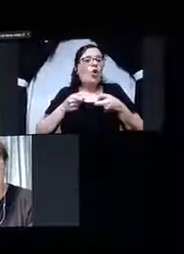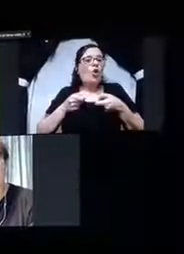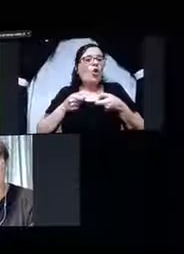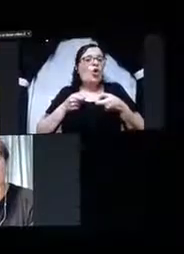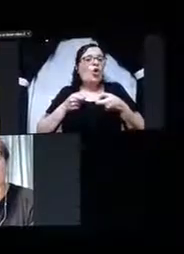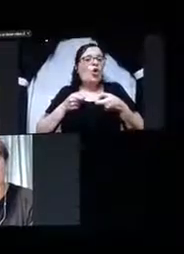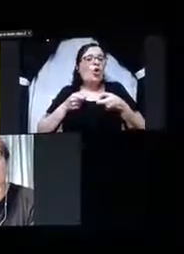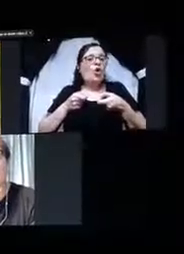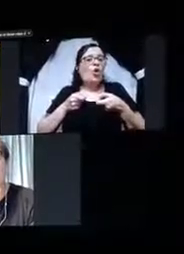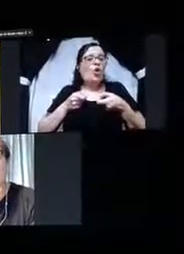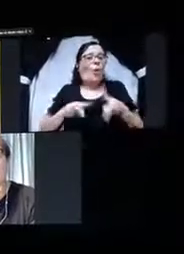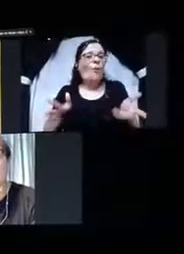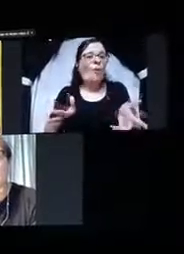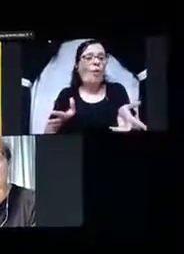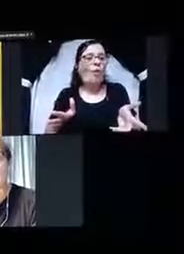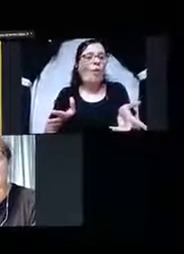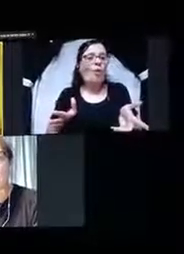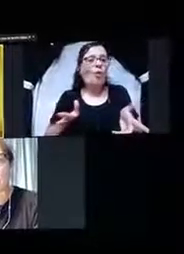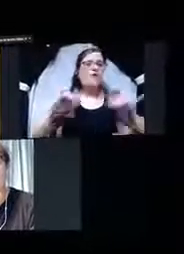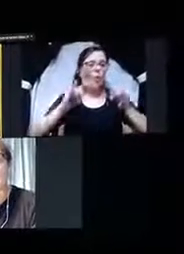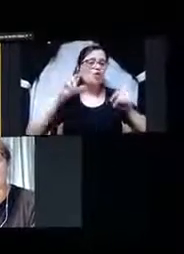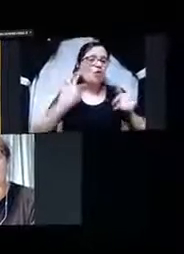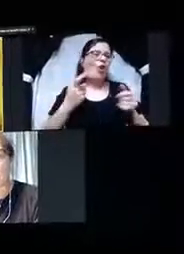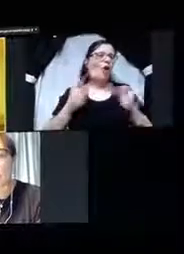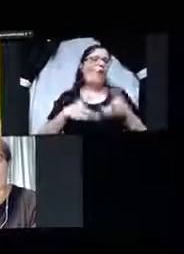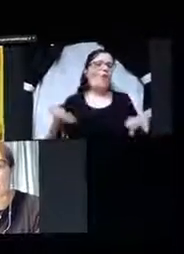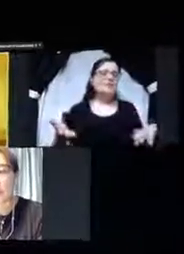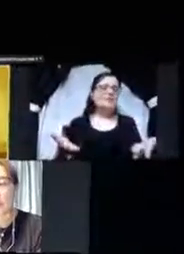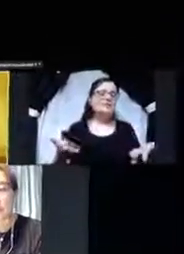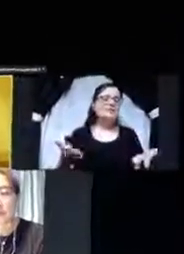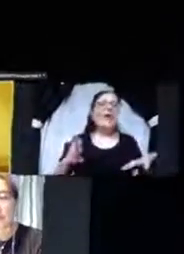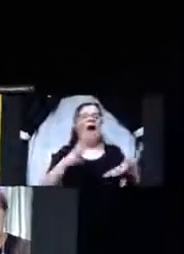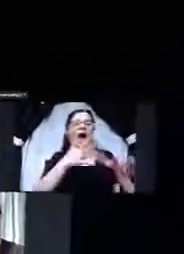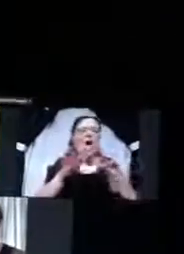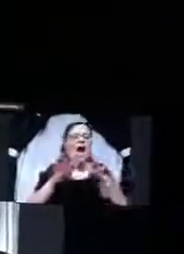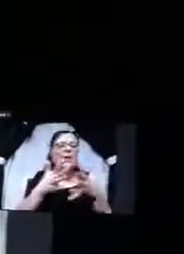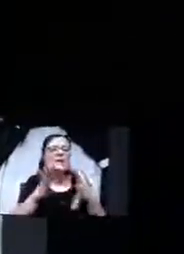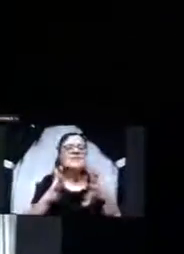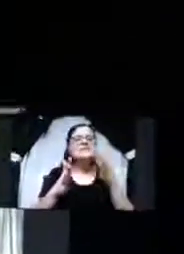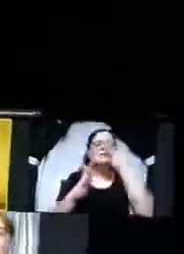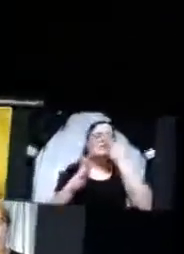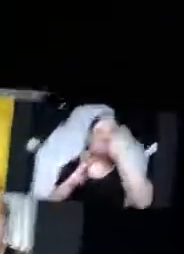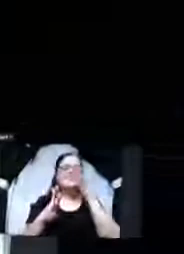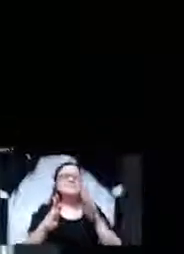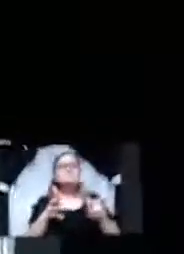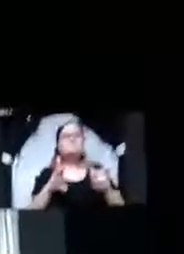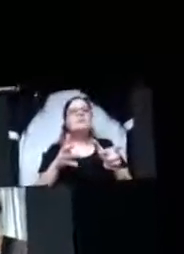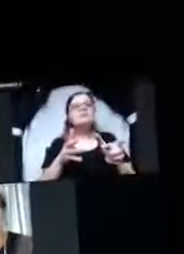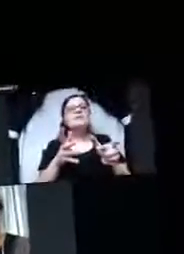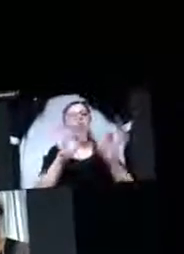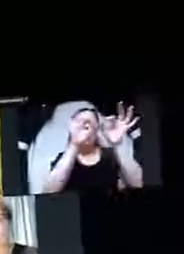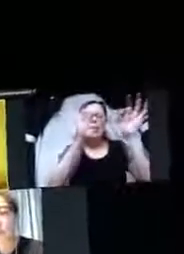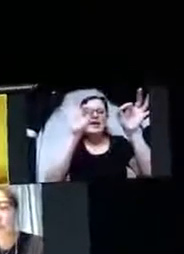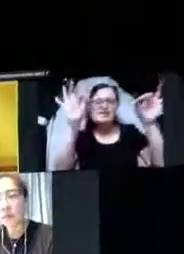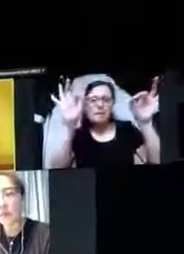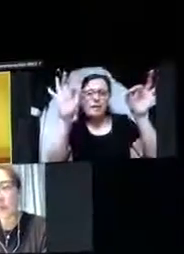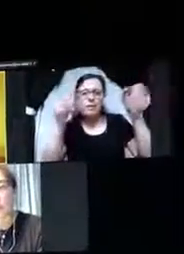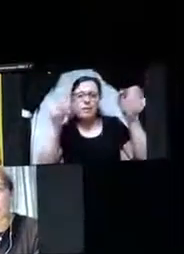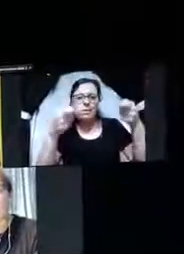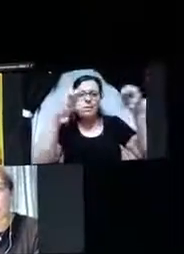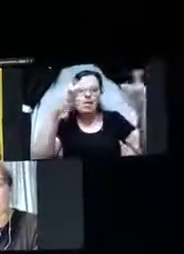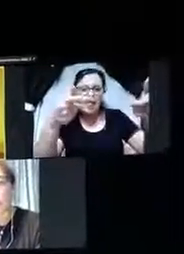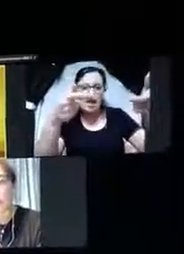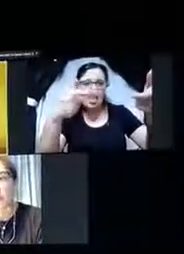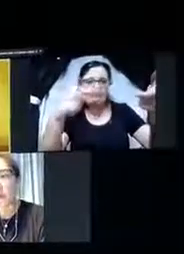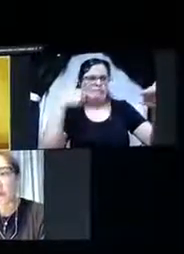los adolescentes sordos. A veces las cuestiones del parafraseo, en función de la